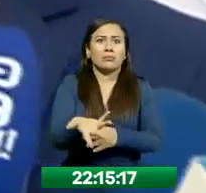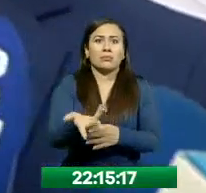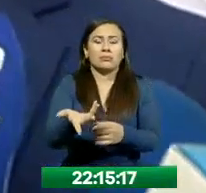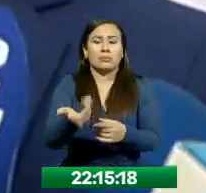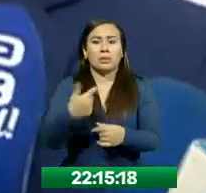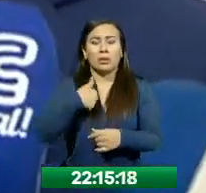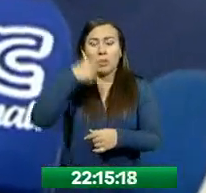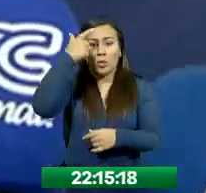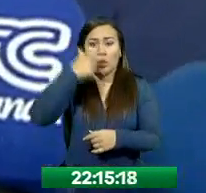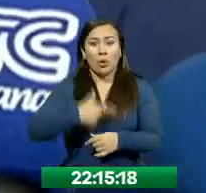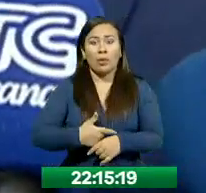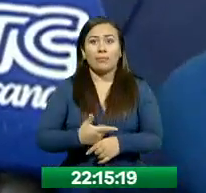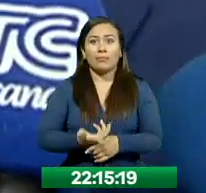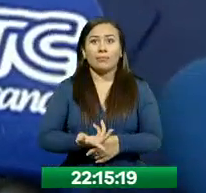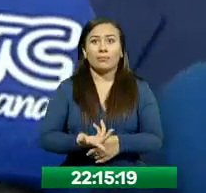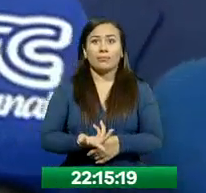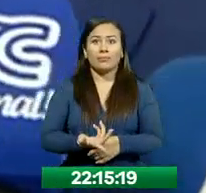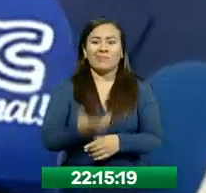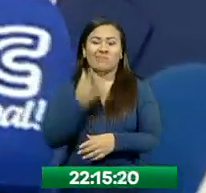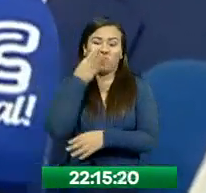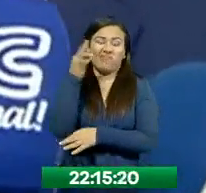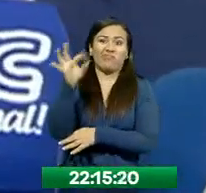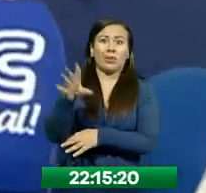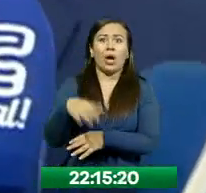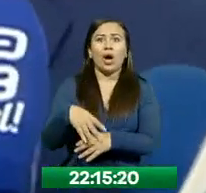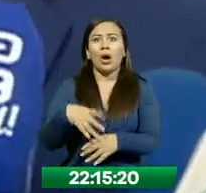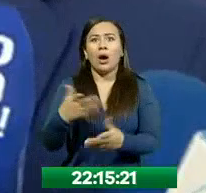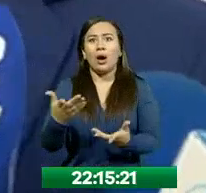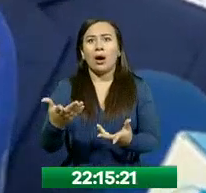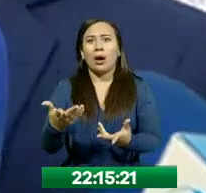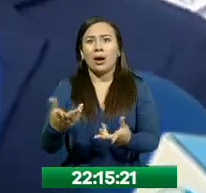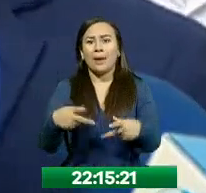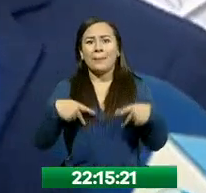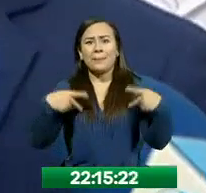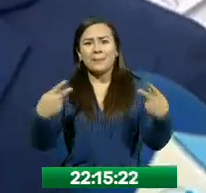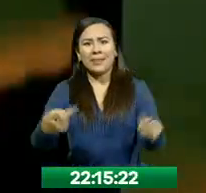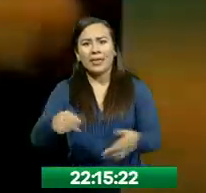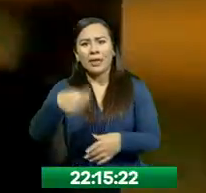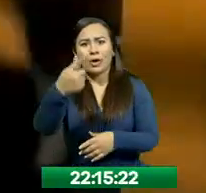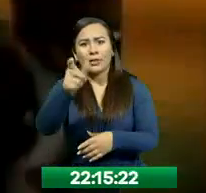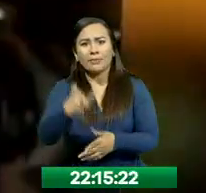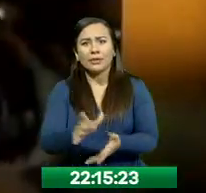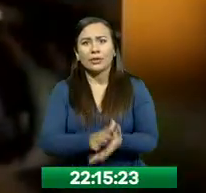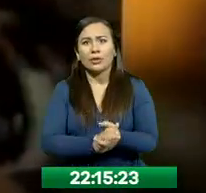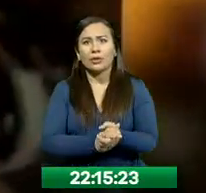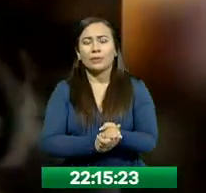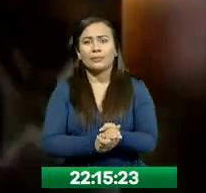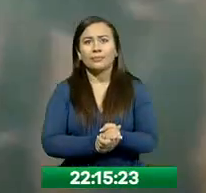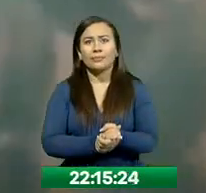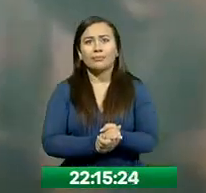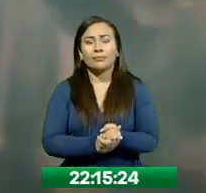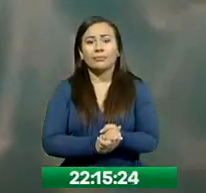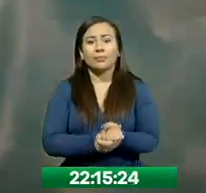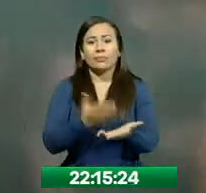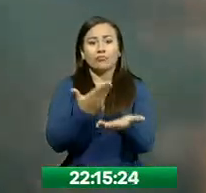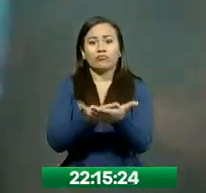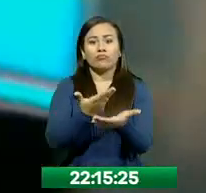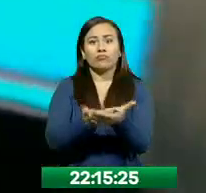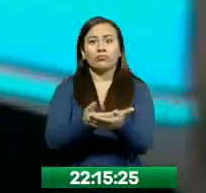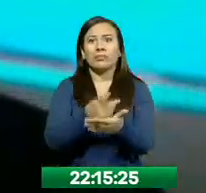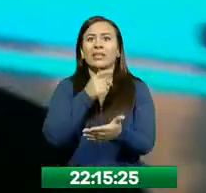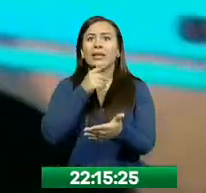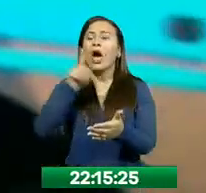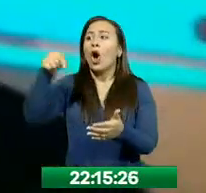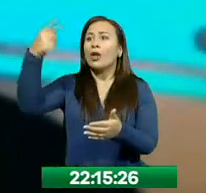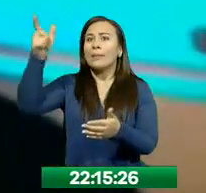con desprecio a los intereses jurídicos como vida e integridad física de otra persona. Acerca de una presunta orden de algún superior